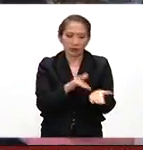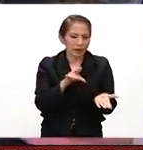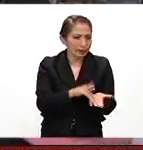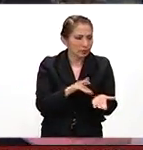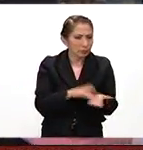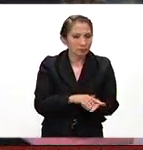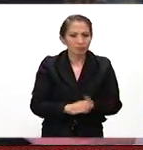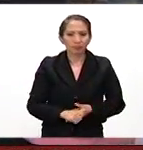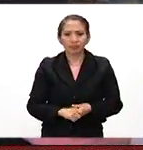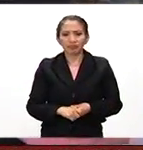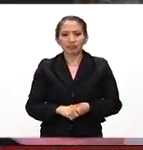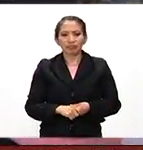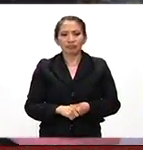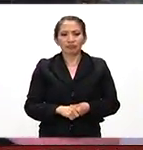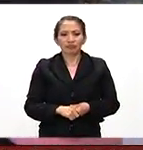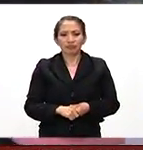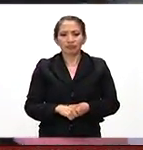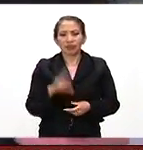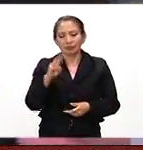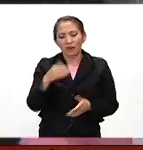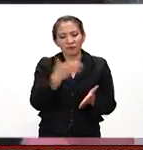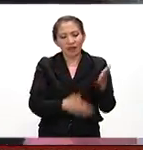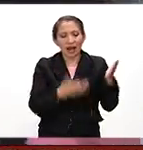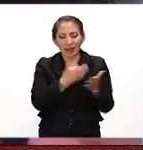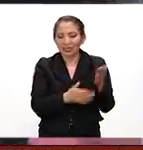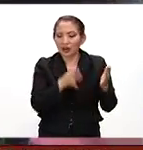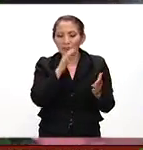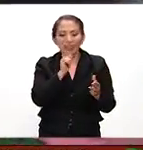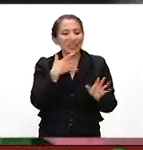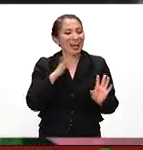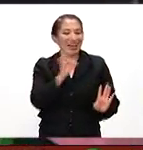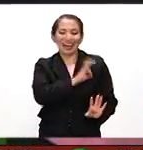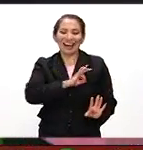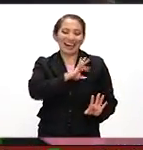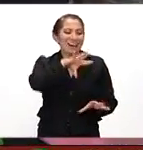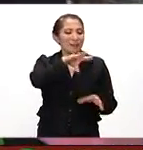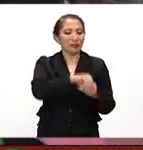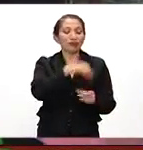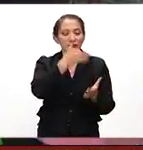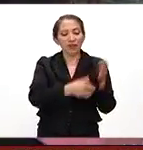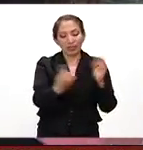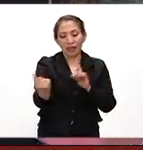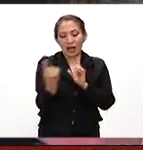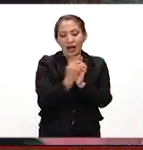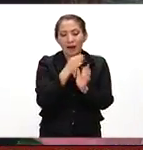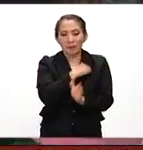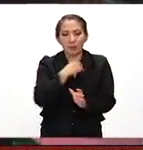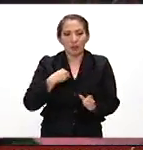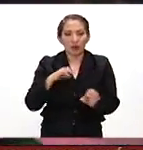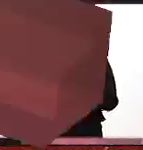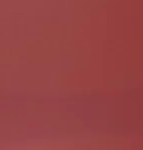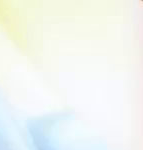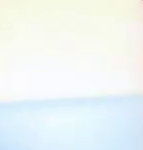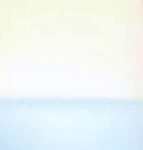estamos, te digo, falta, o sea, no te puedo decir que es una felicidad completa porque falta un miembro del equipo.